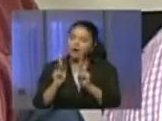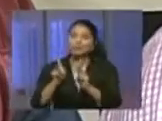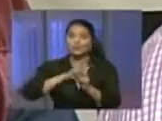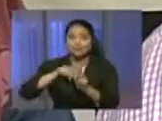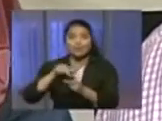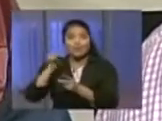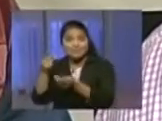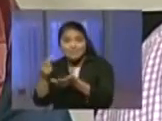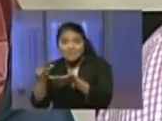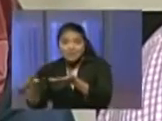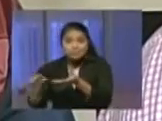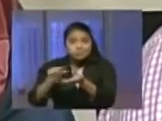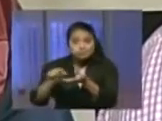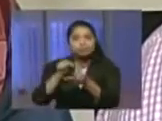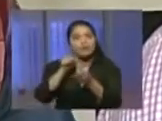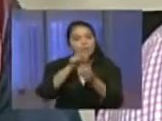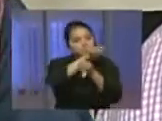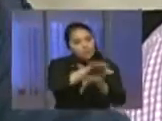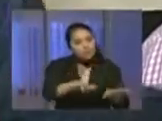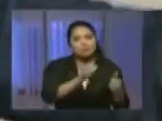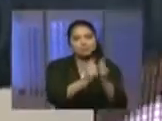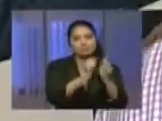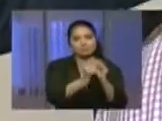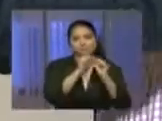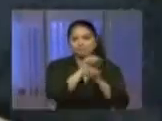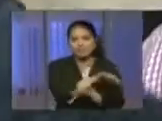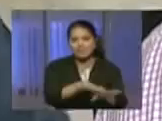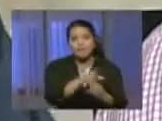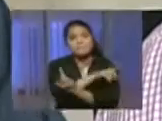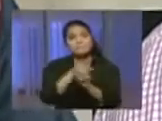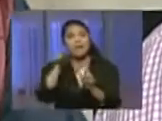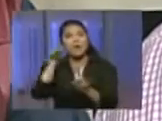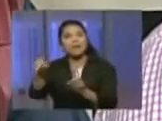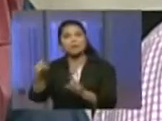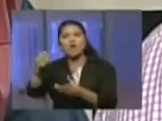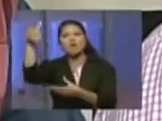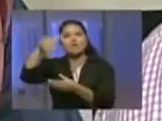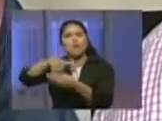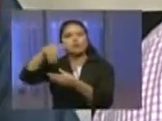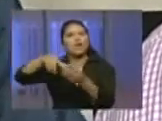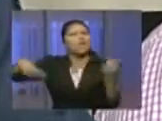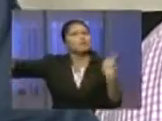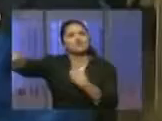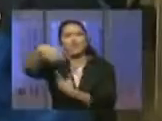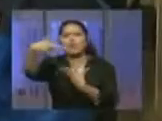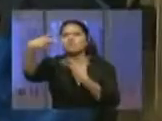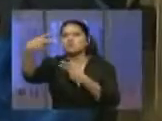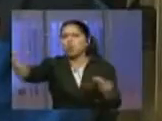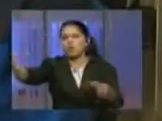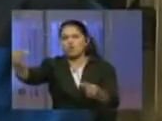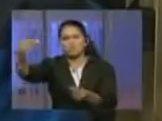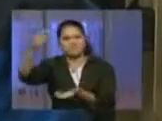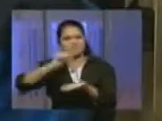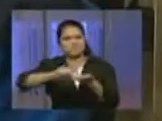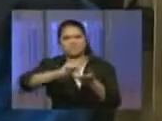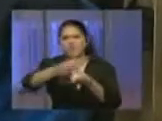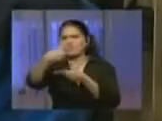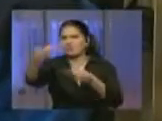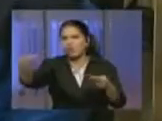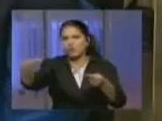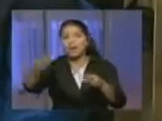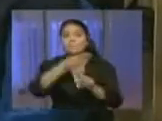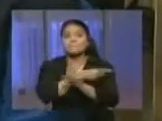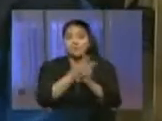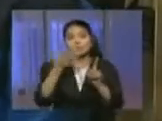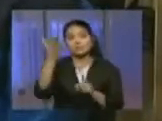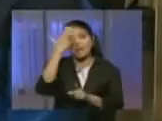expectativas deportivas este año es así entonces todos ellos votaron al 100% de AB la ley del deporte presidente entonces también no quejan los voceadores ya